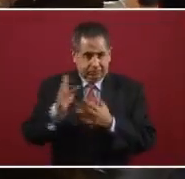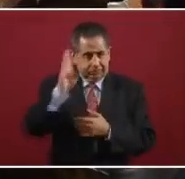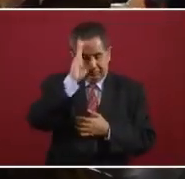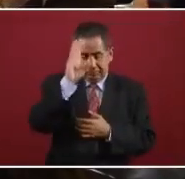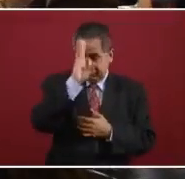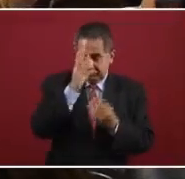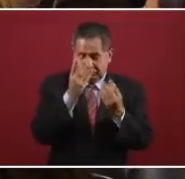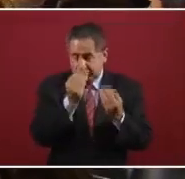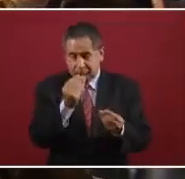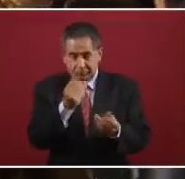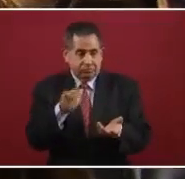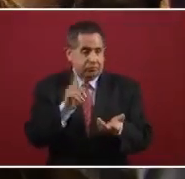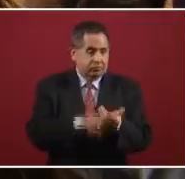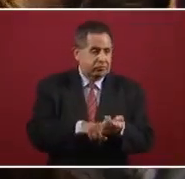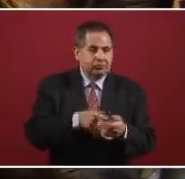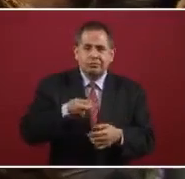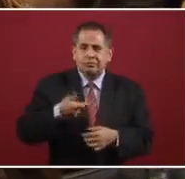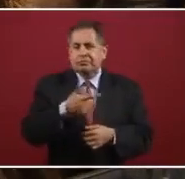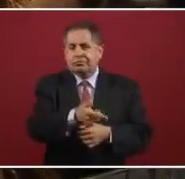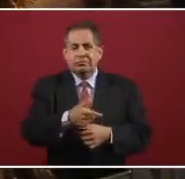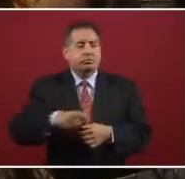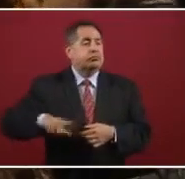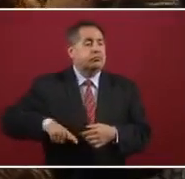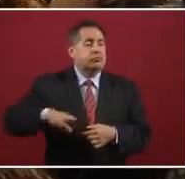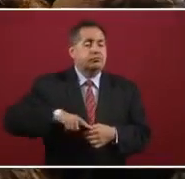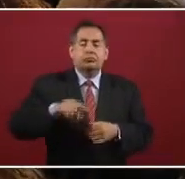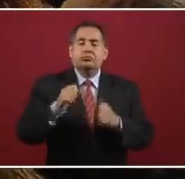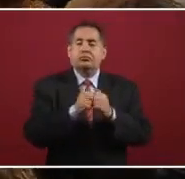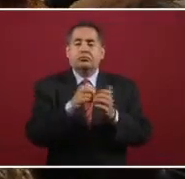burocracia dorada.